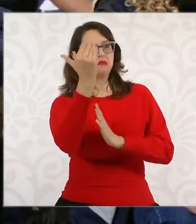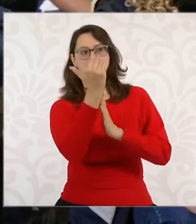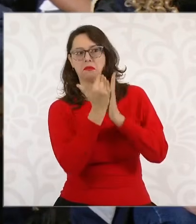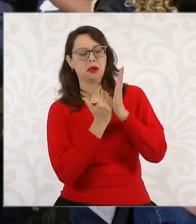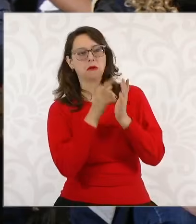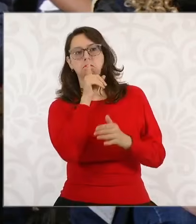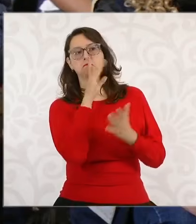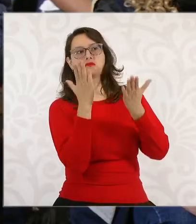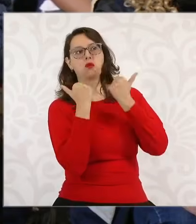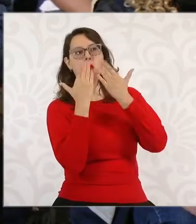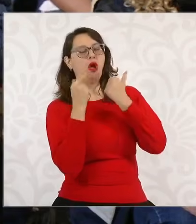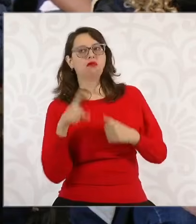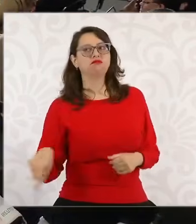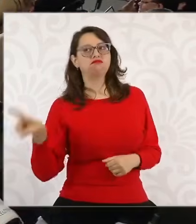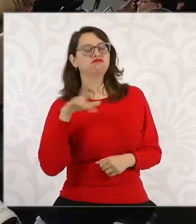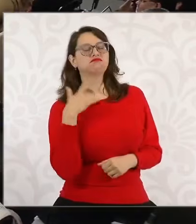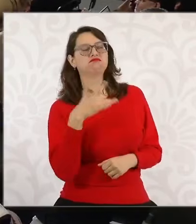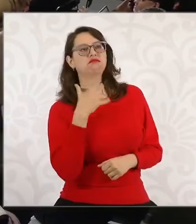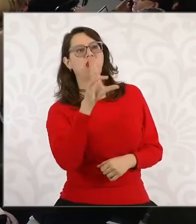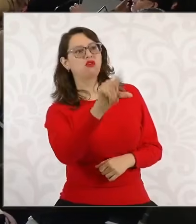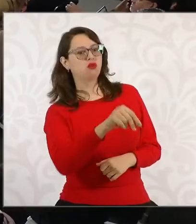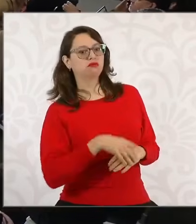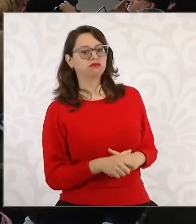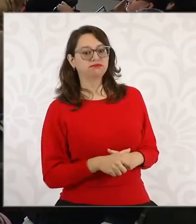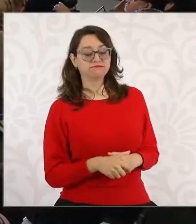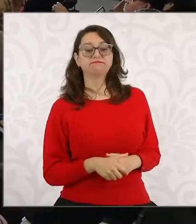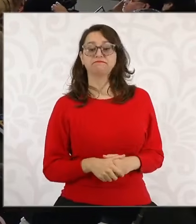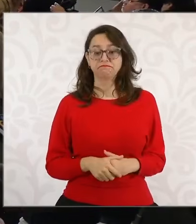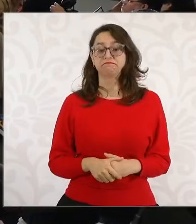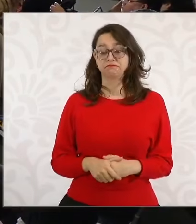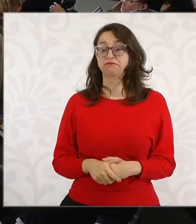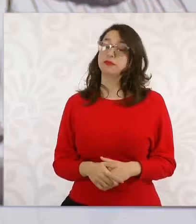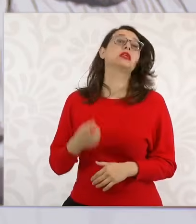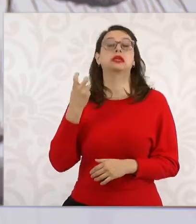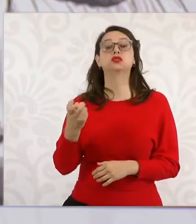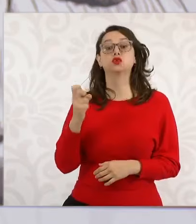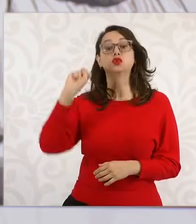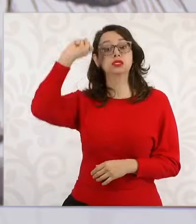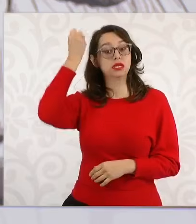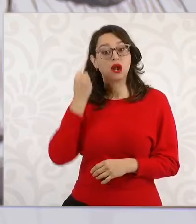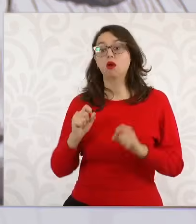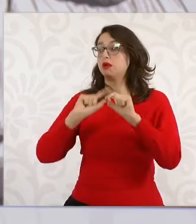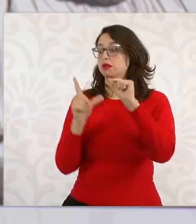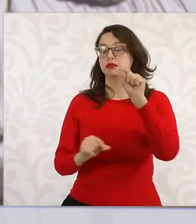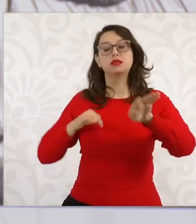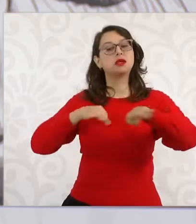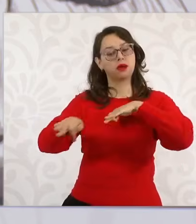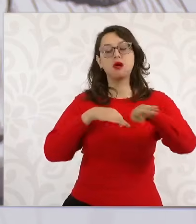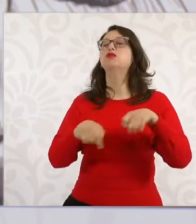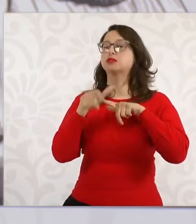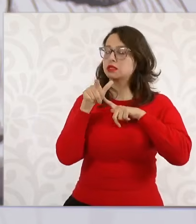en estos números. Sí, y seguimos trabajando en Sinaloa y en todo el país. Lo que